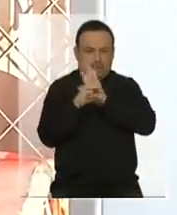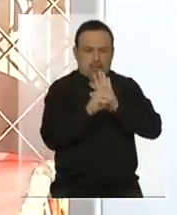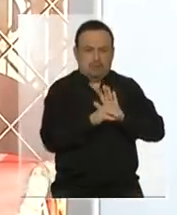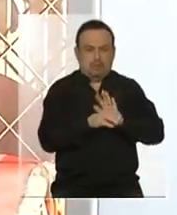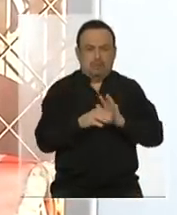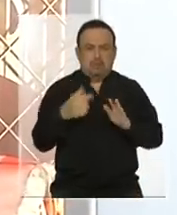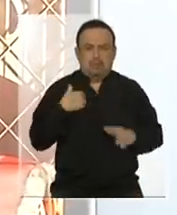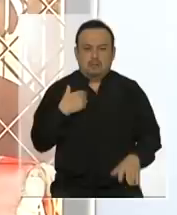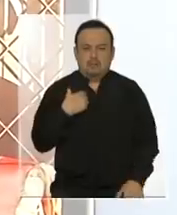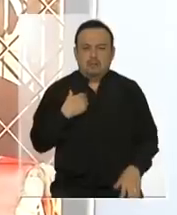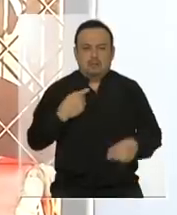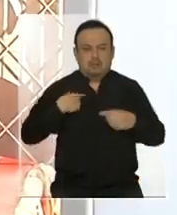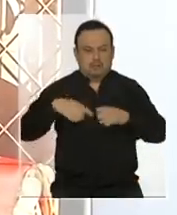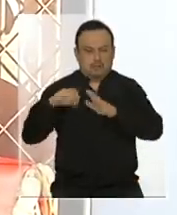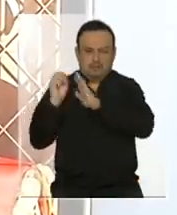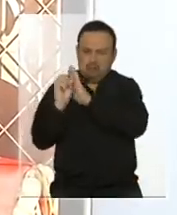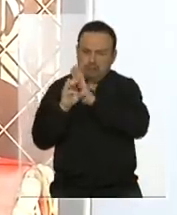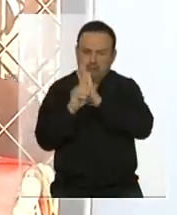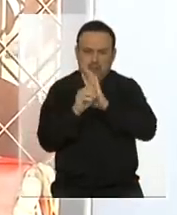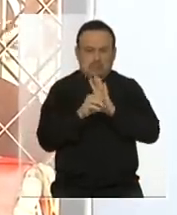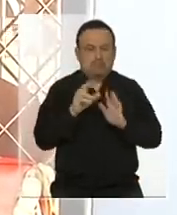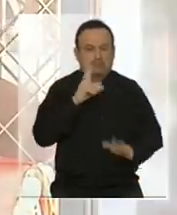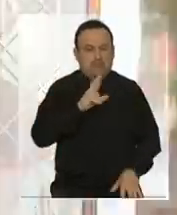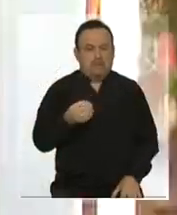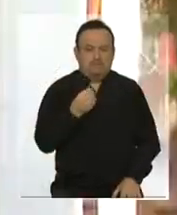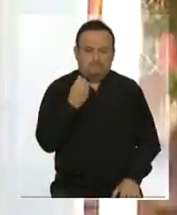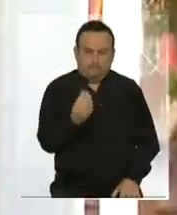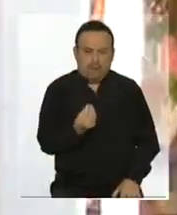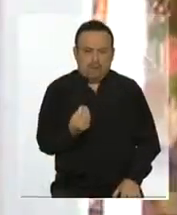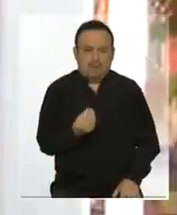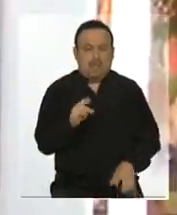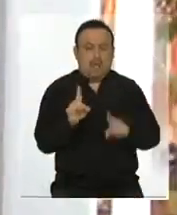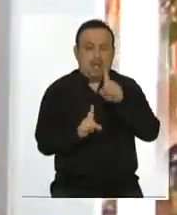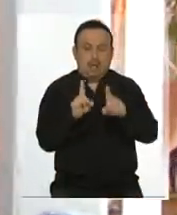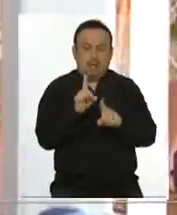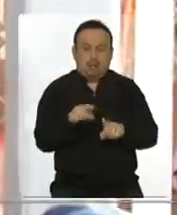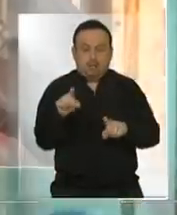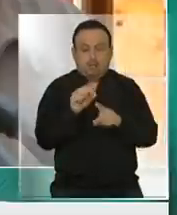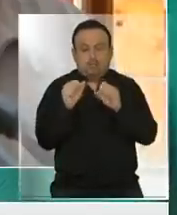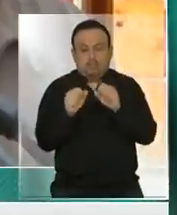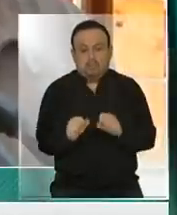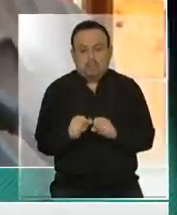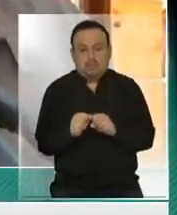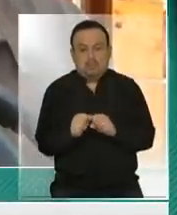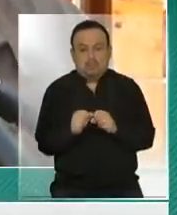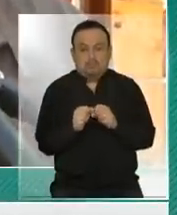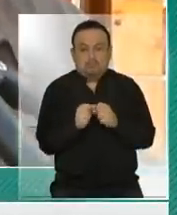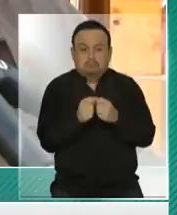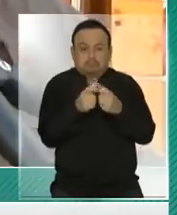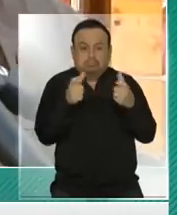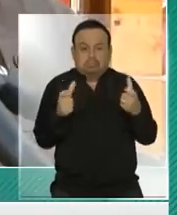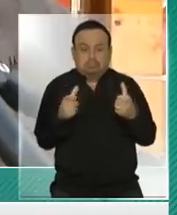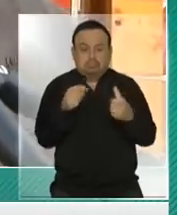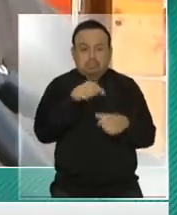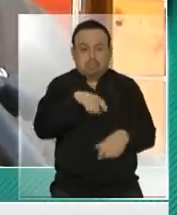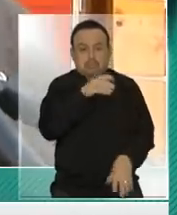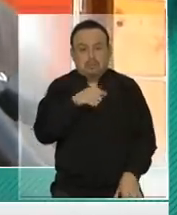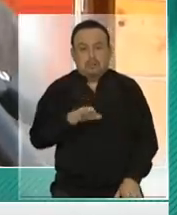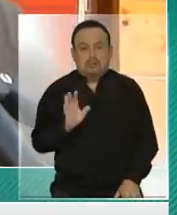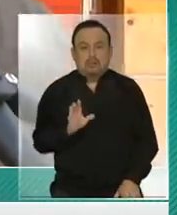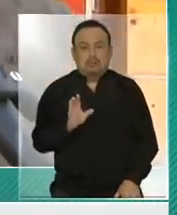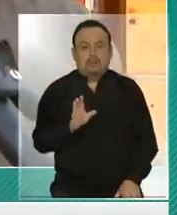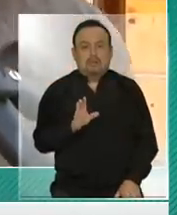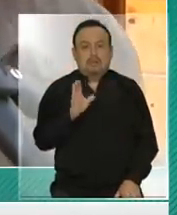santo para predicar la palabra de dios es bueno algunos dicen que posiblemente agenció más esto la gente